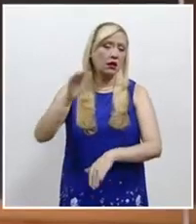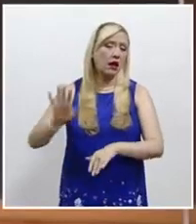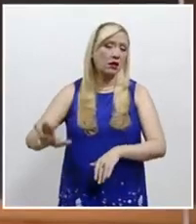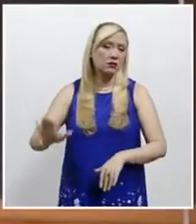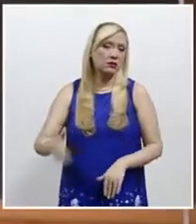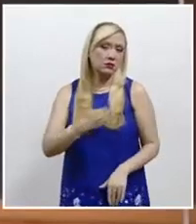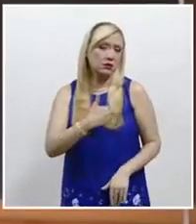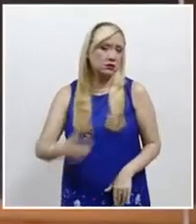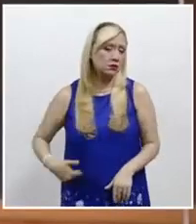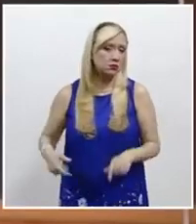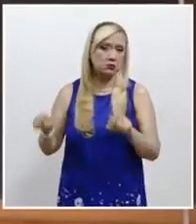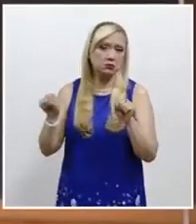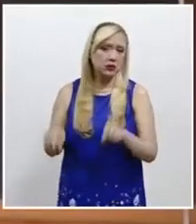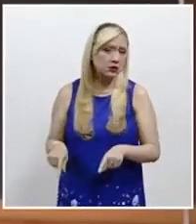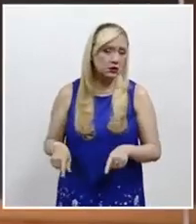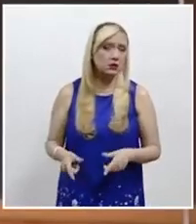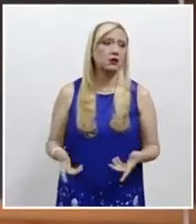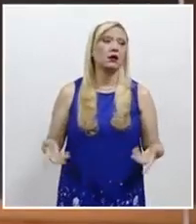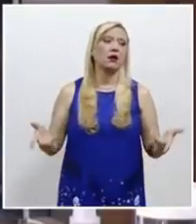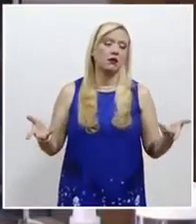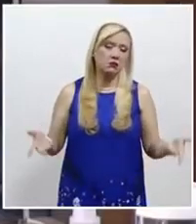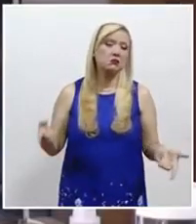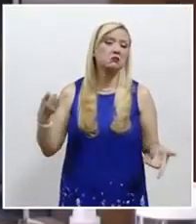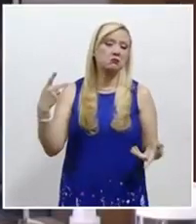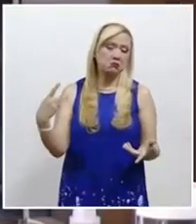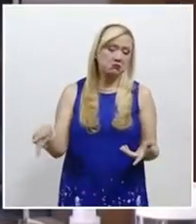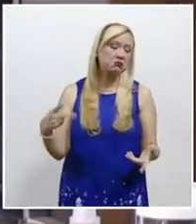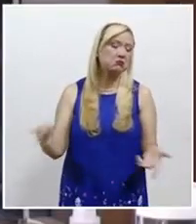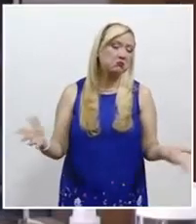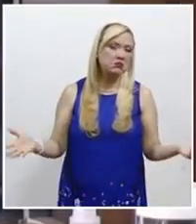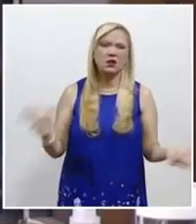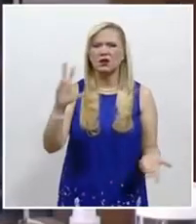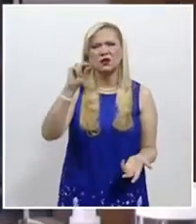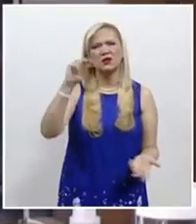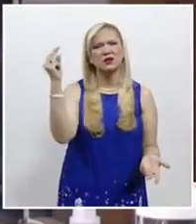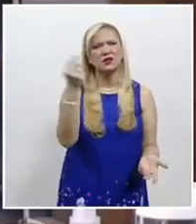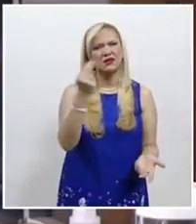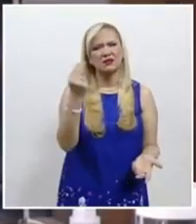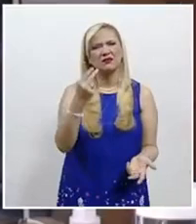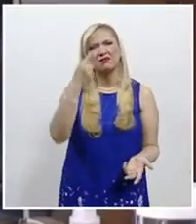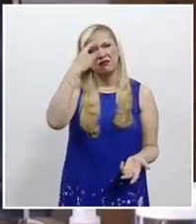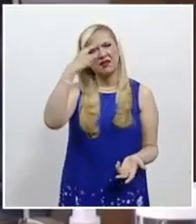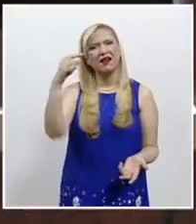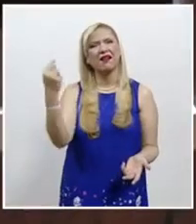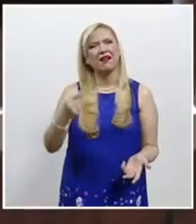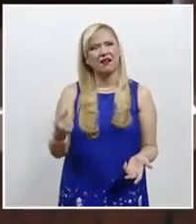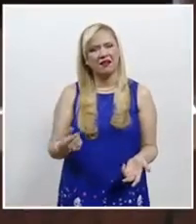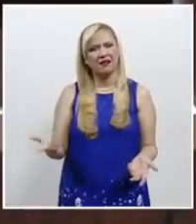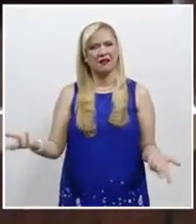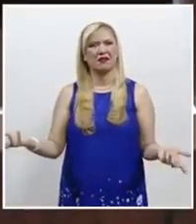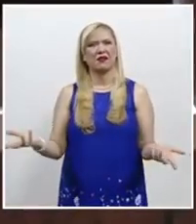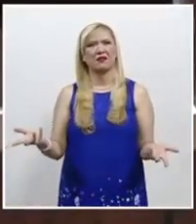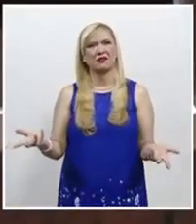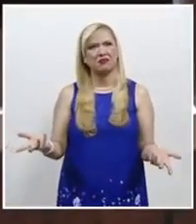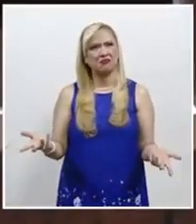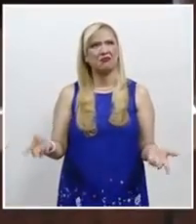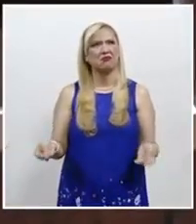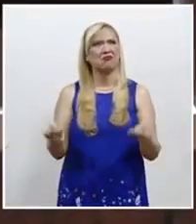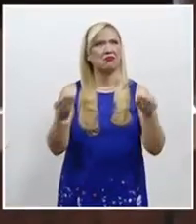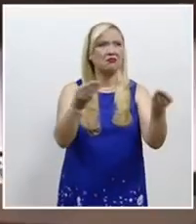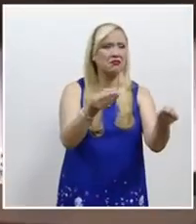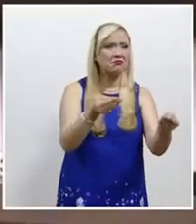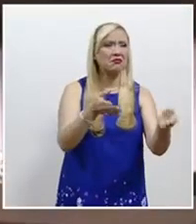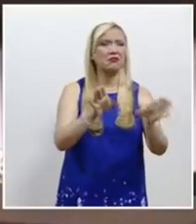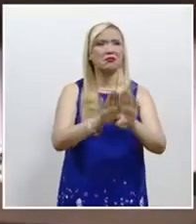que el PRI sí cumplió con su normatividad interna, ya que no era necesario llevar a cabo una motivación reforzada para modificar